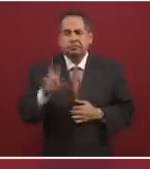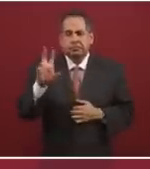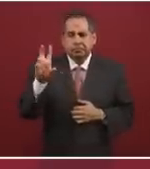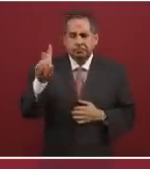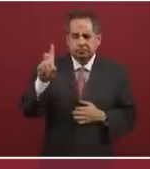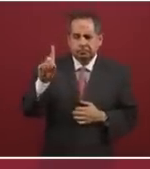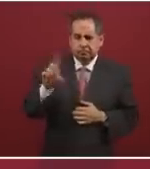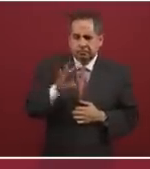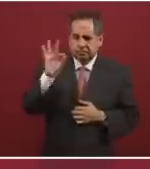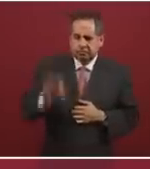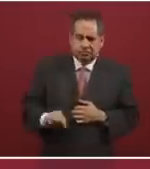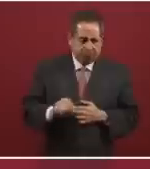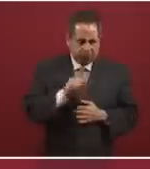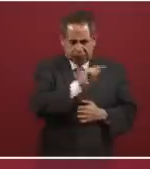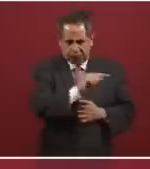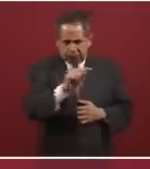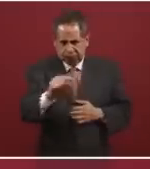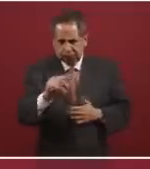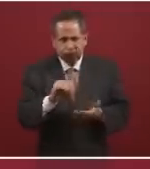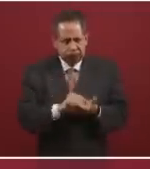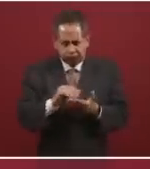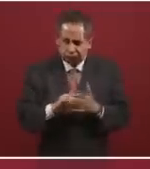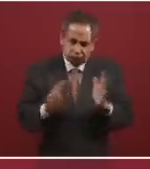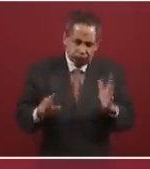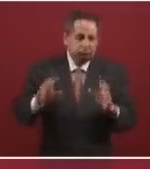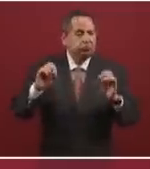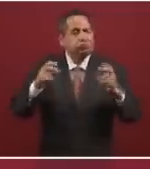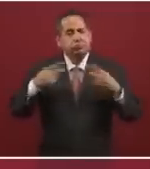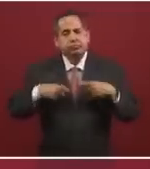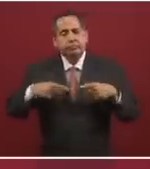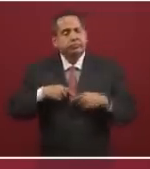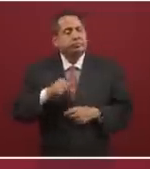30%. Sí, o gente que